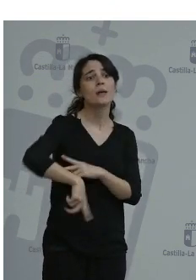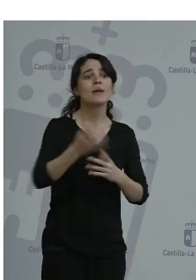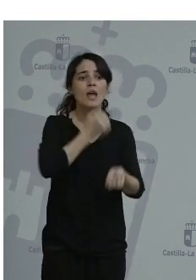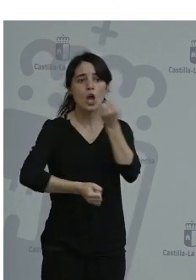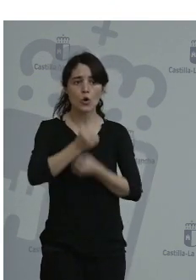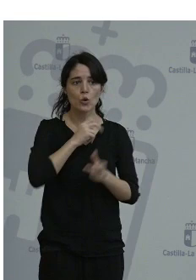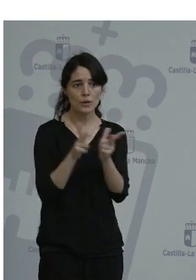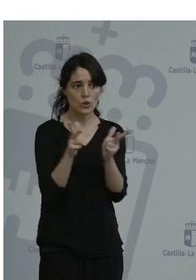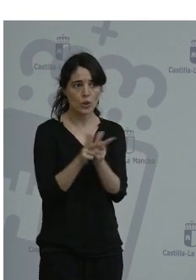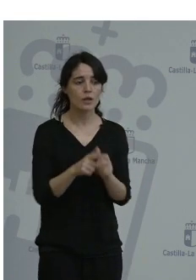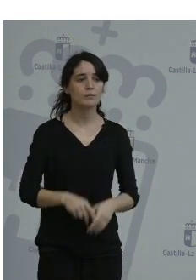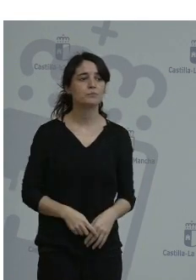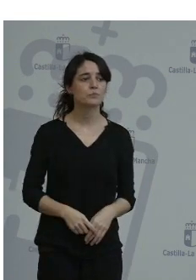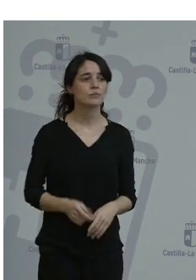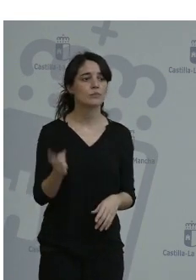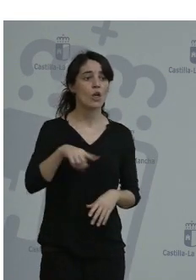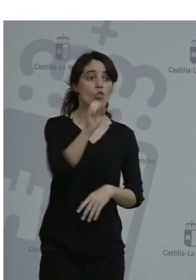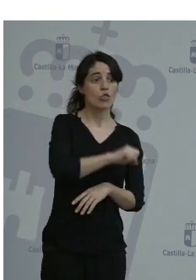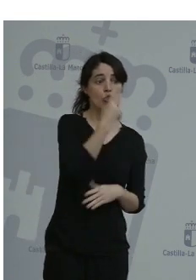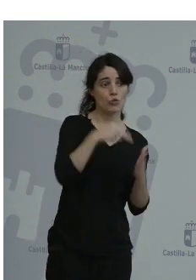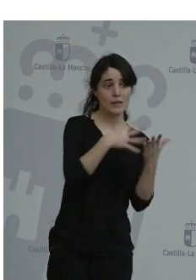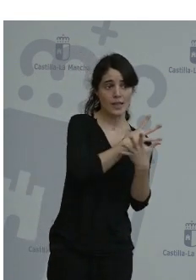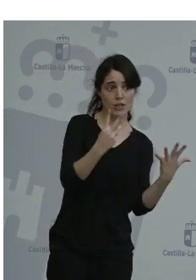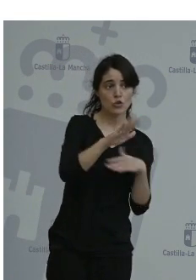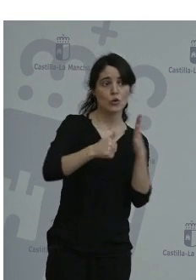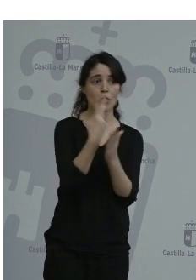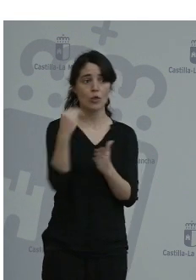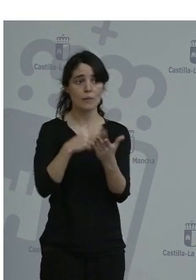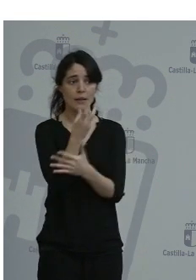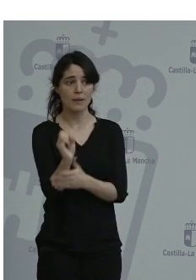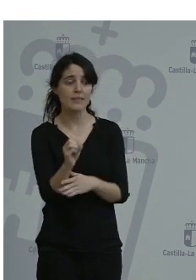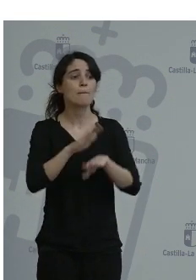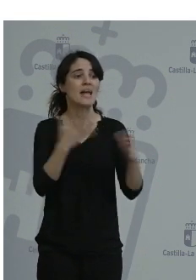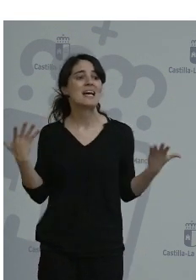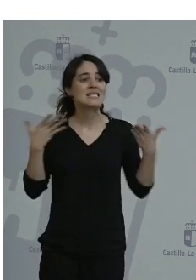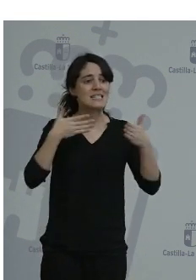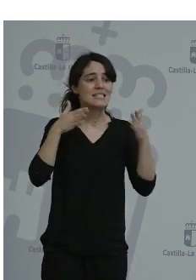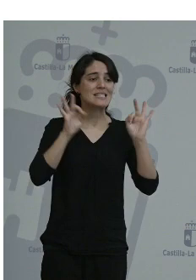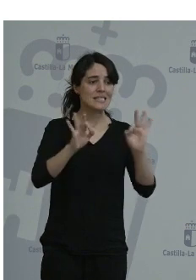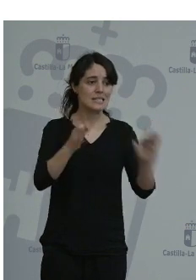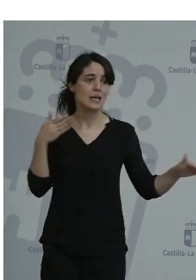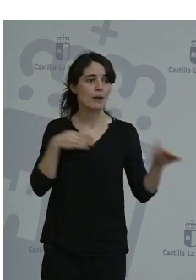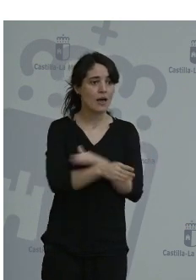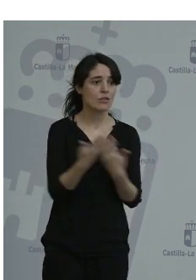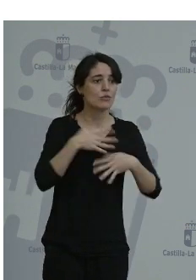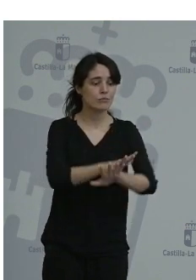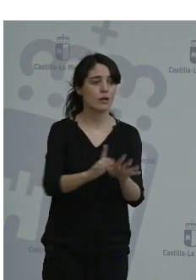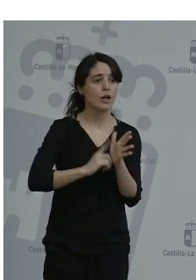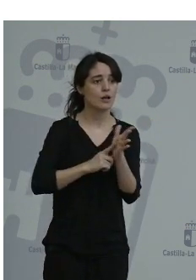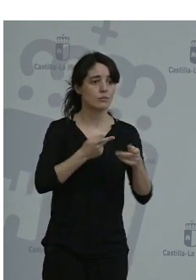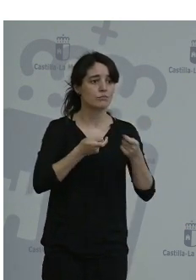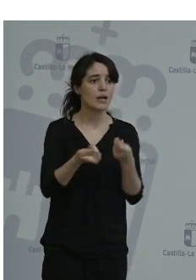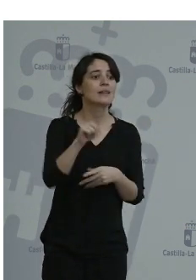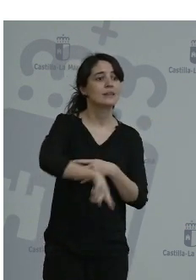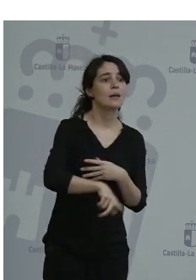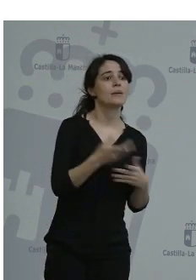2018-2020, de acceso al empleo público de Plena Inclusión España, que son Plena Inclusión Región de